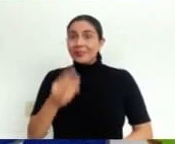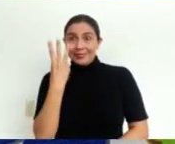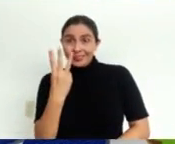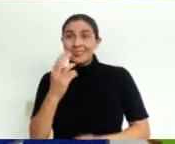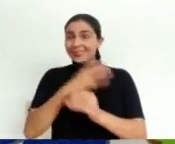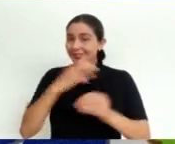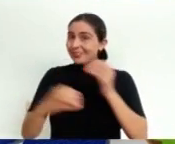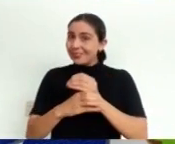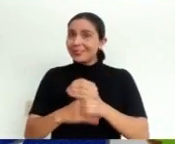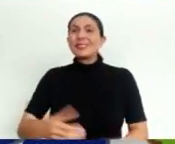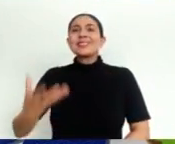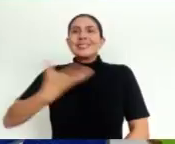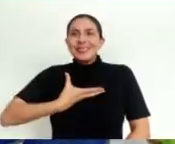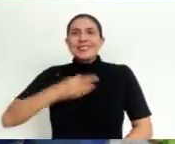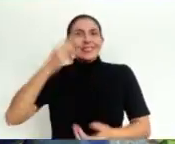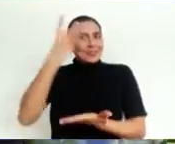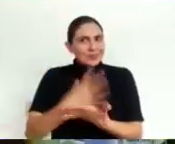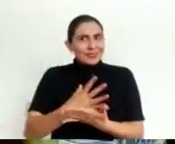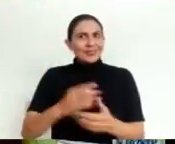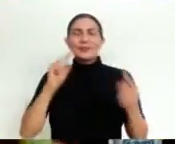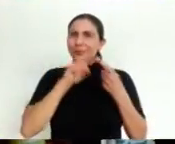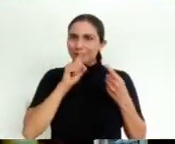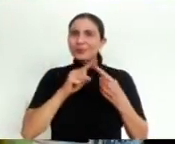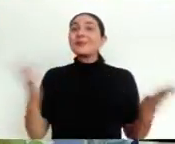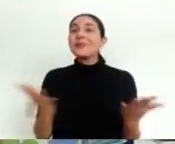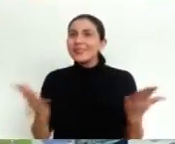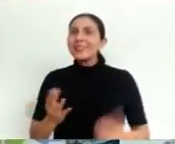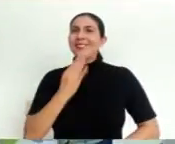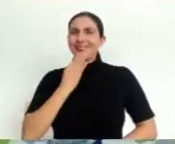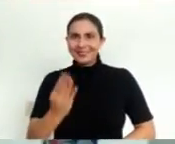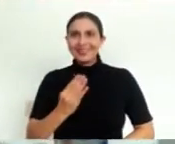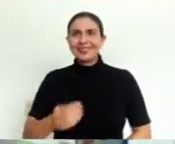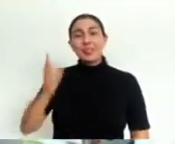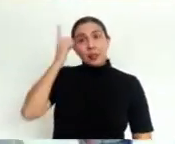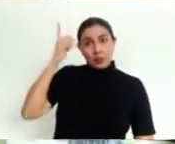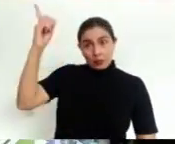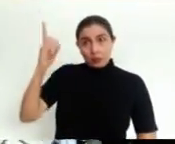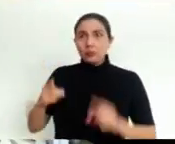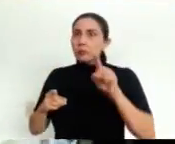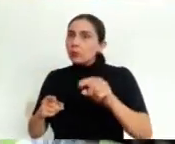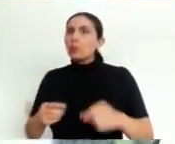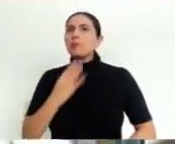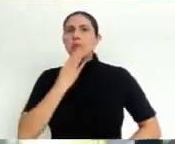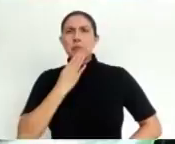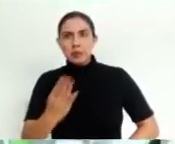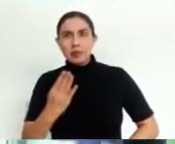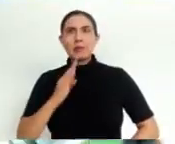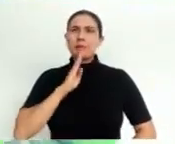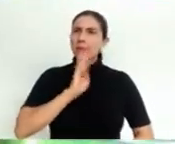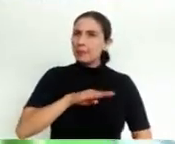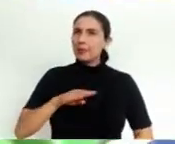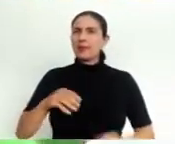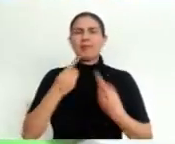ingredientes. El primer ingrediente es hacer lo correcto. Cuando Dios te muestre la diferencia entre el bien y el